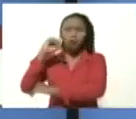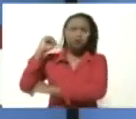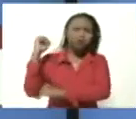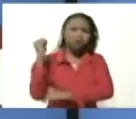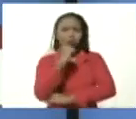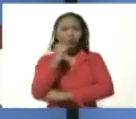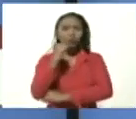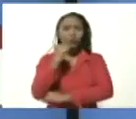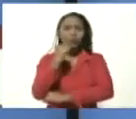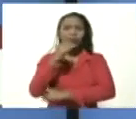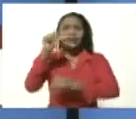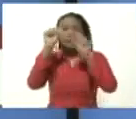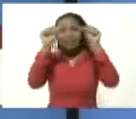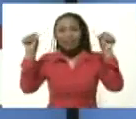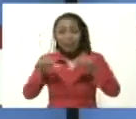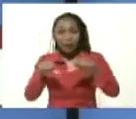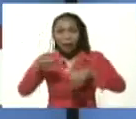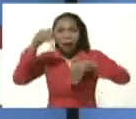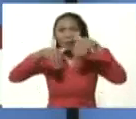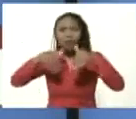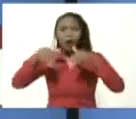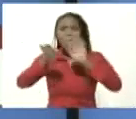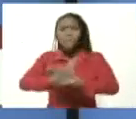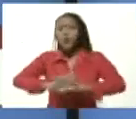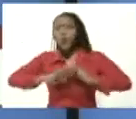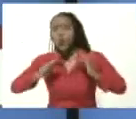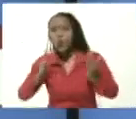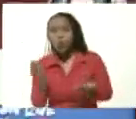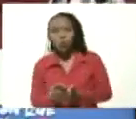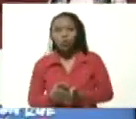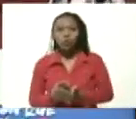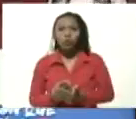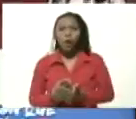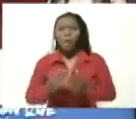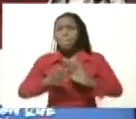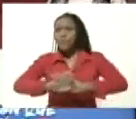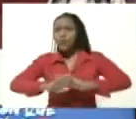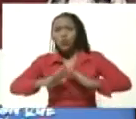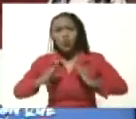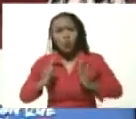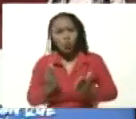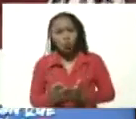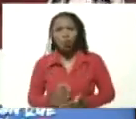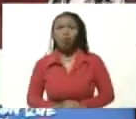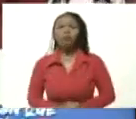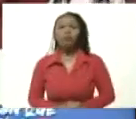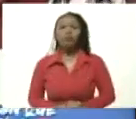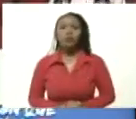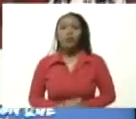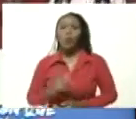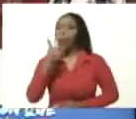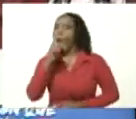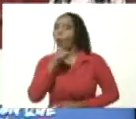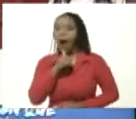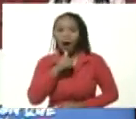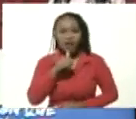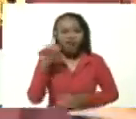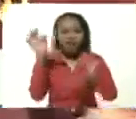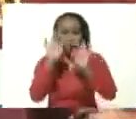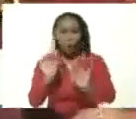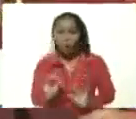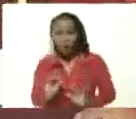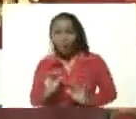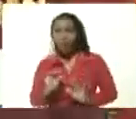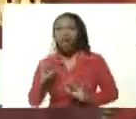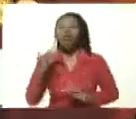sistema electoral del mundo. Del mundo. No hay posibilidad. Se